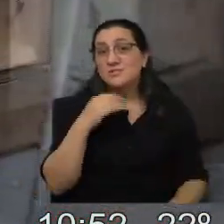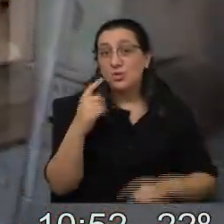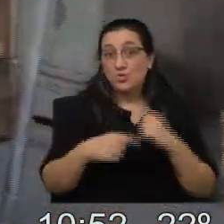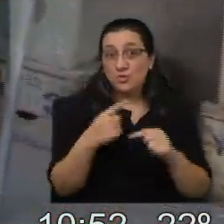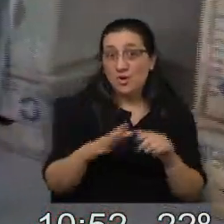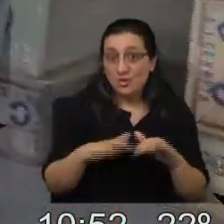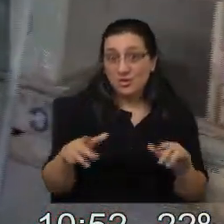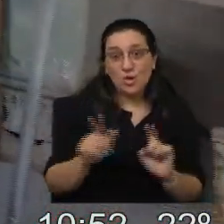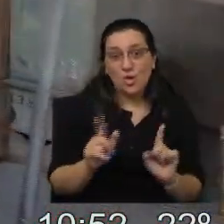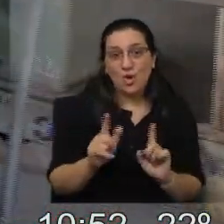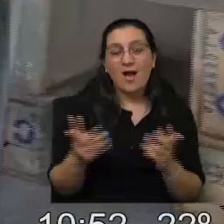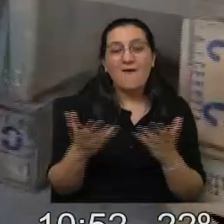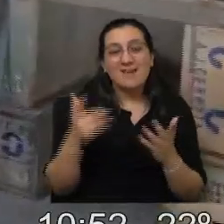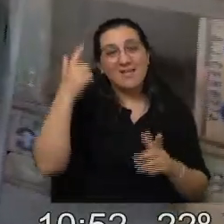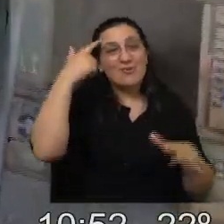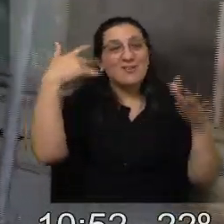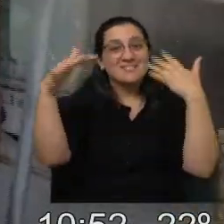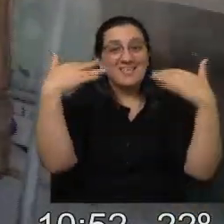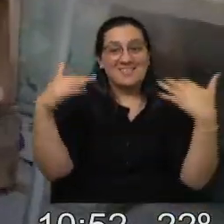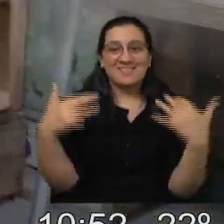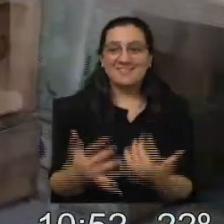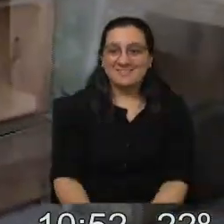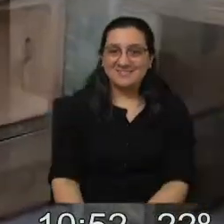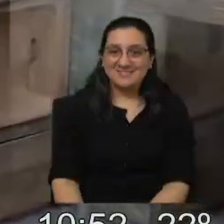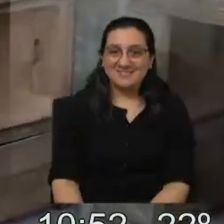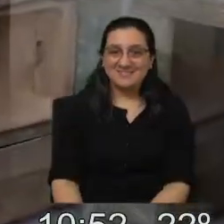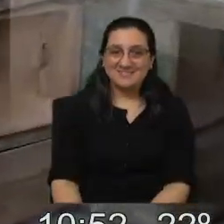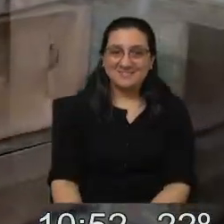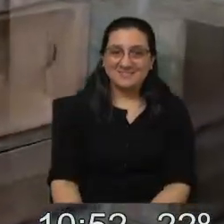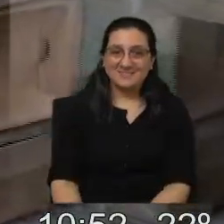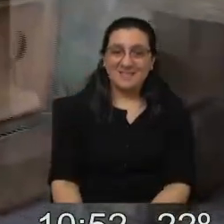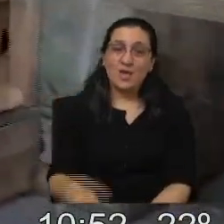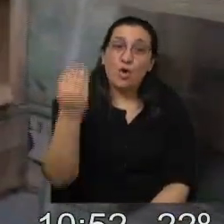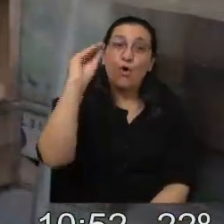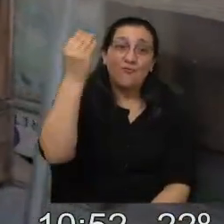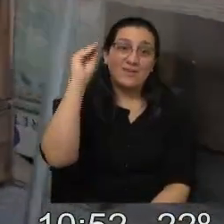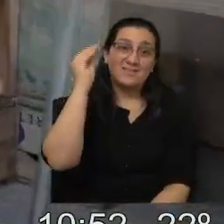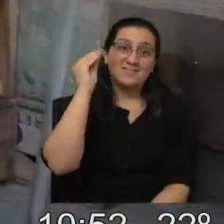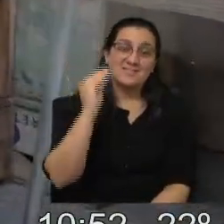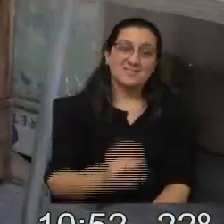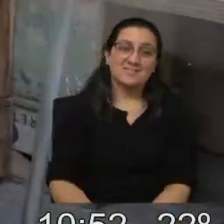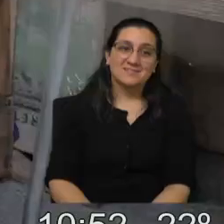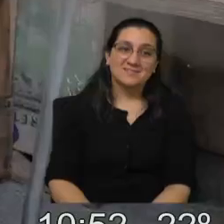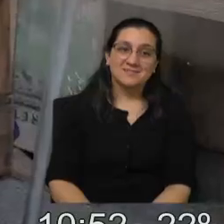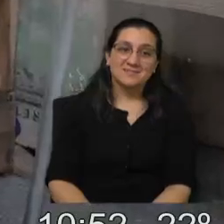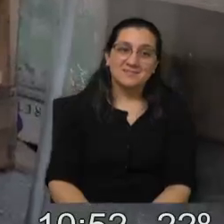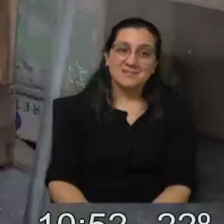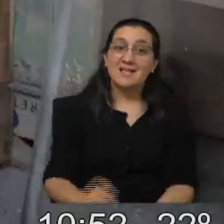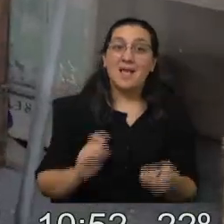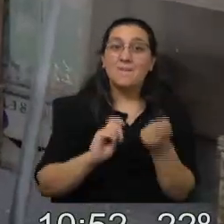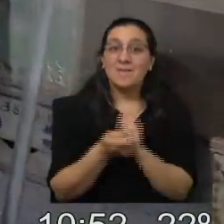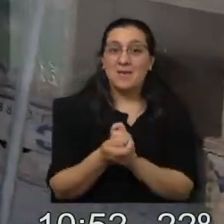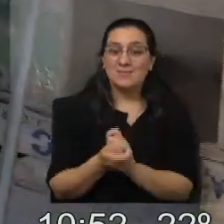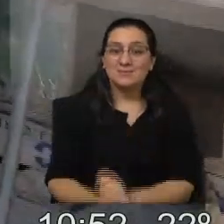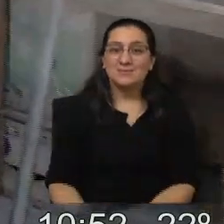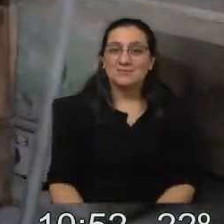las infancias por ahí, Marcelo. Ahora tenemos adolescentes. Adolescentes, jóvenes. Cambiamos, nosotros